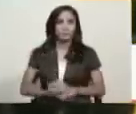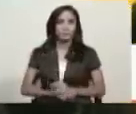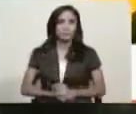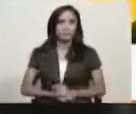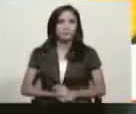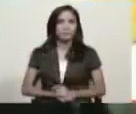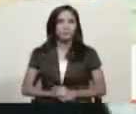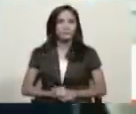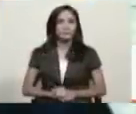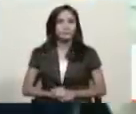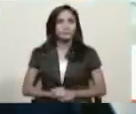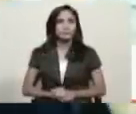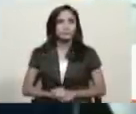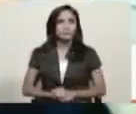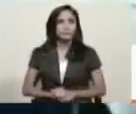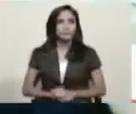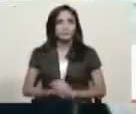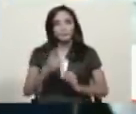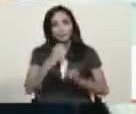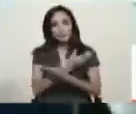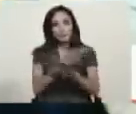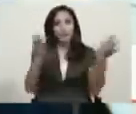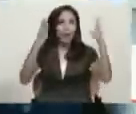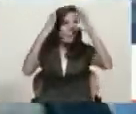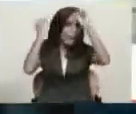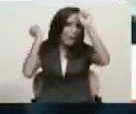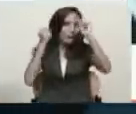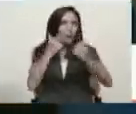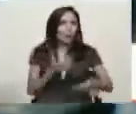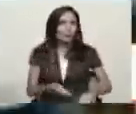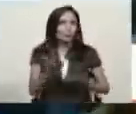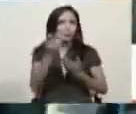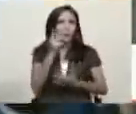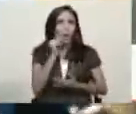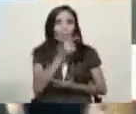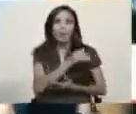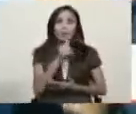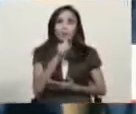favor, compañero embajador Rogelio Polanco, transmita